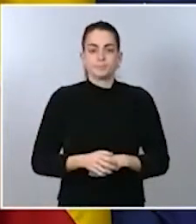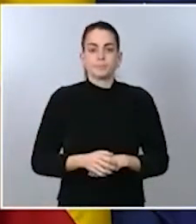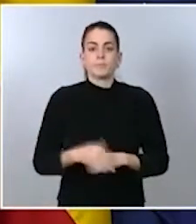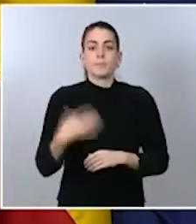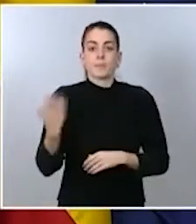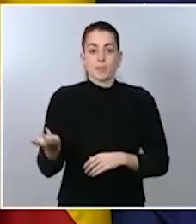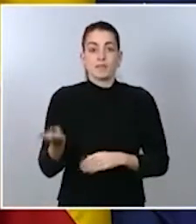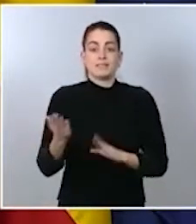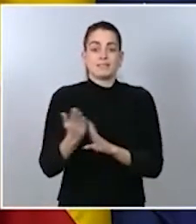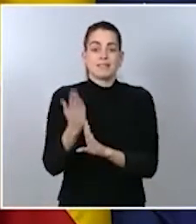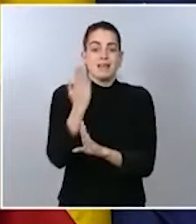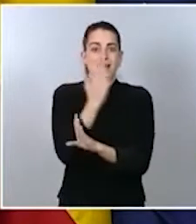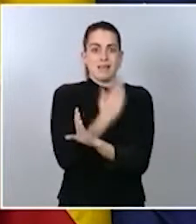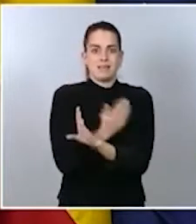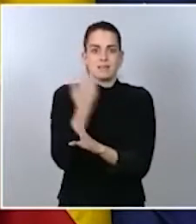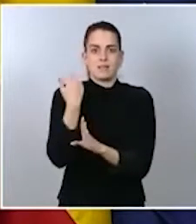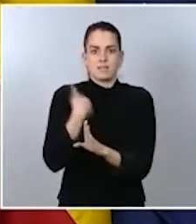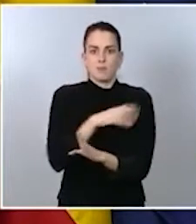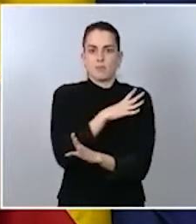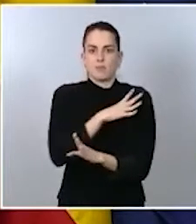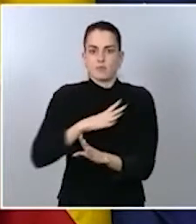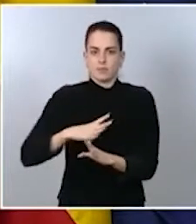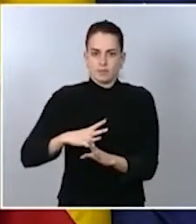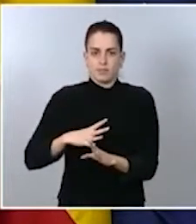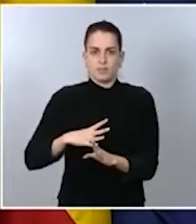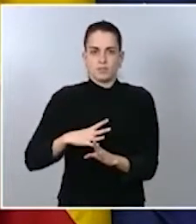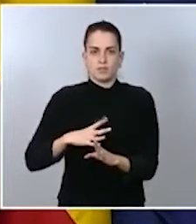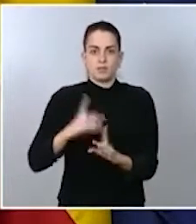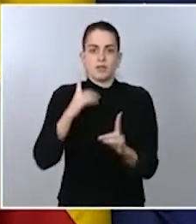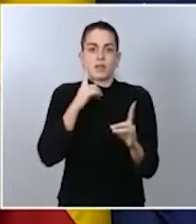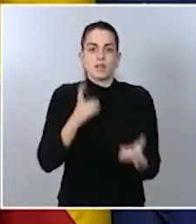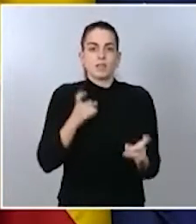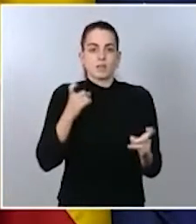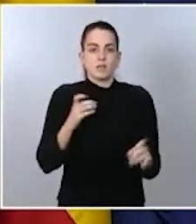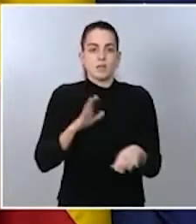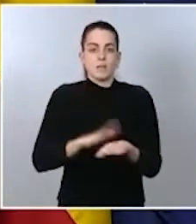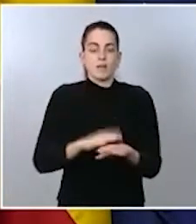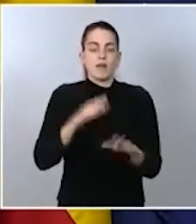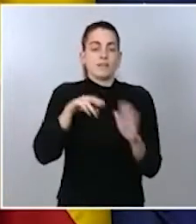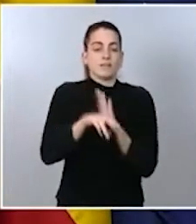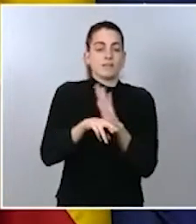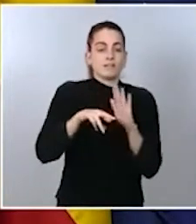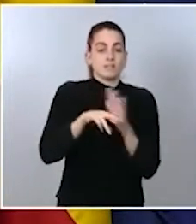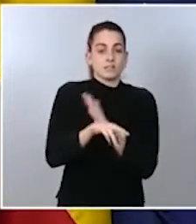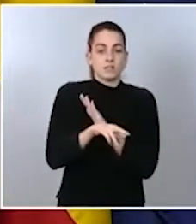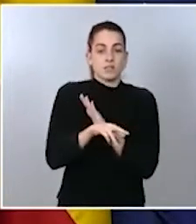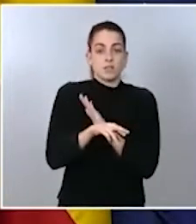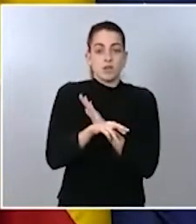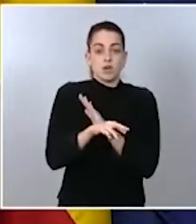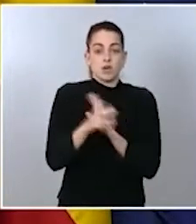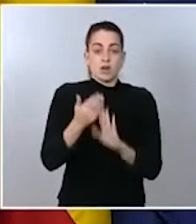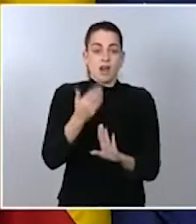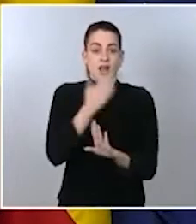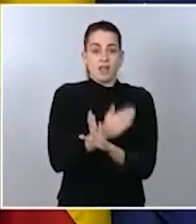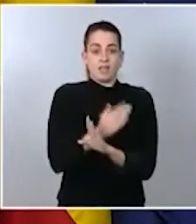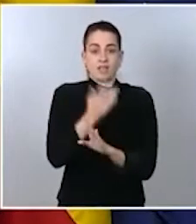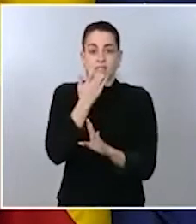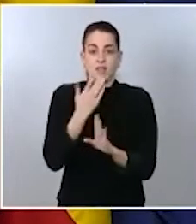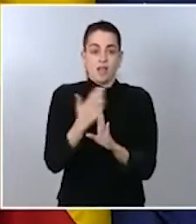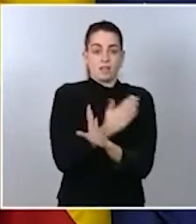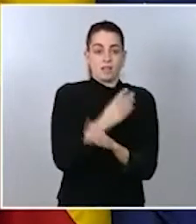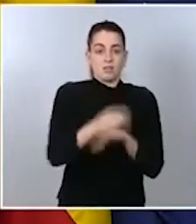han evitado colapsos difícilmente de gestionar en otro caso como hemos podido ver en otras